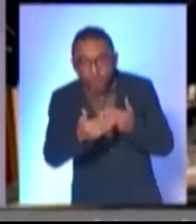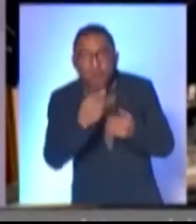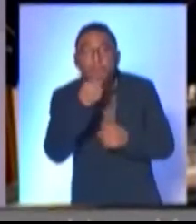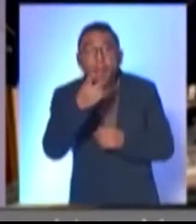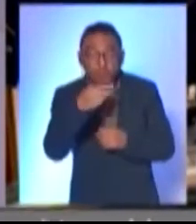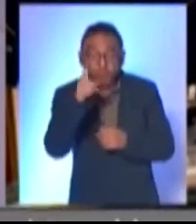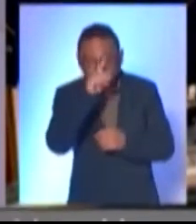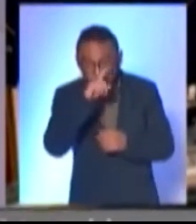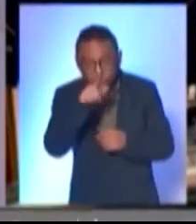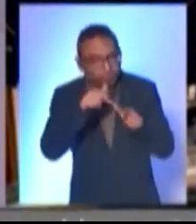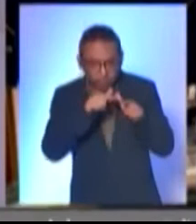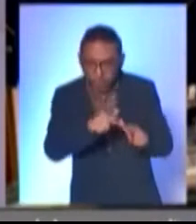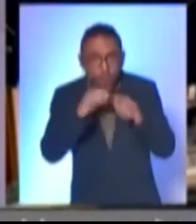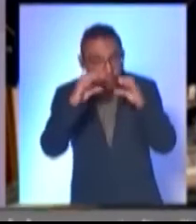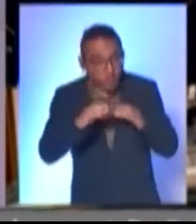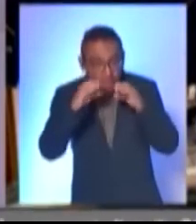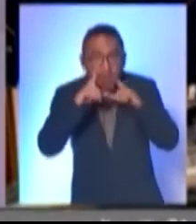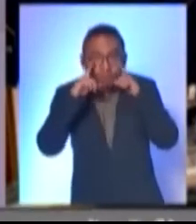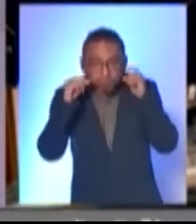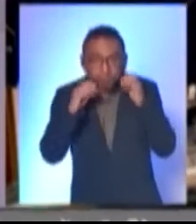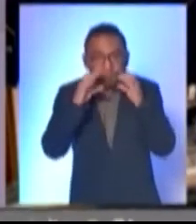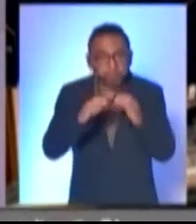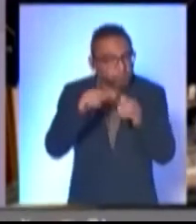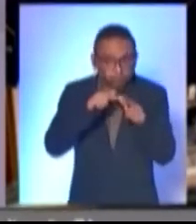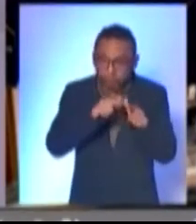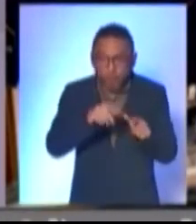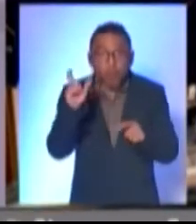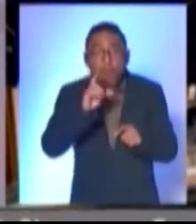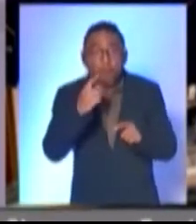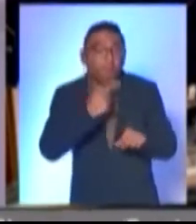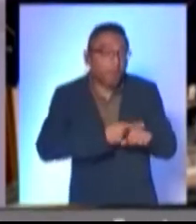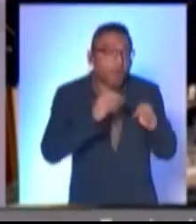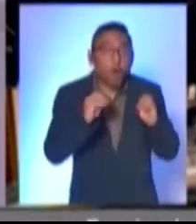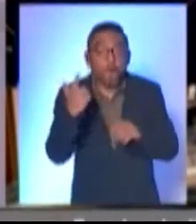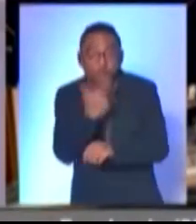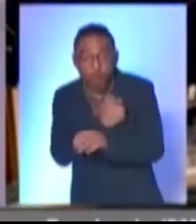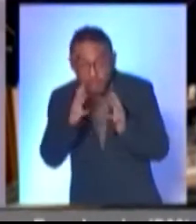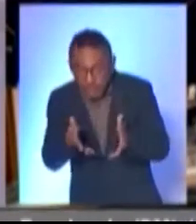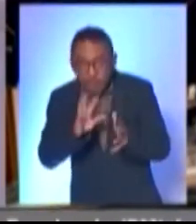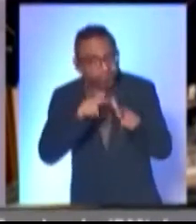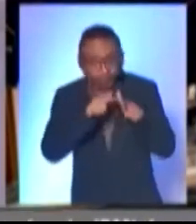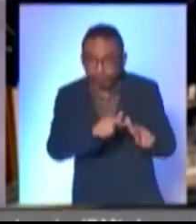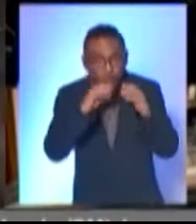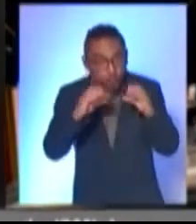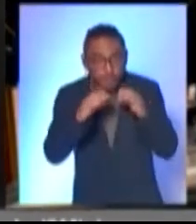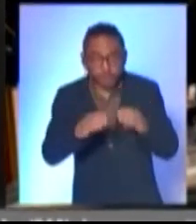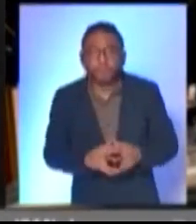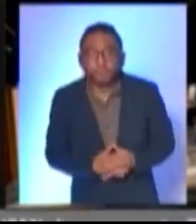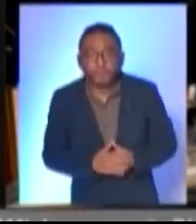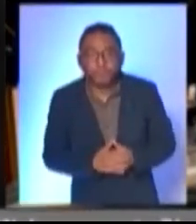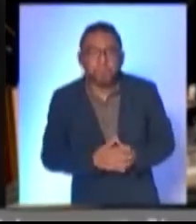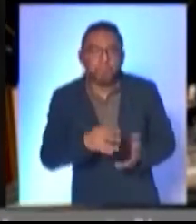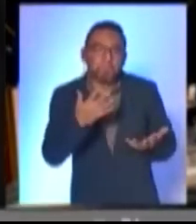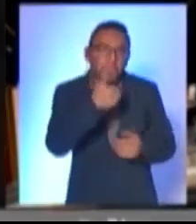continuar con las medidas de prevención, aún después de haber padecido la enfermedad o de haberse vacunado. Entre 6 y